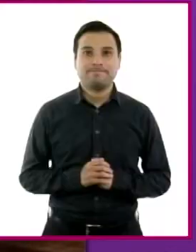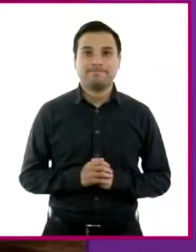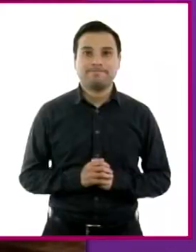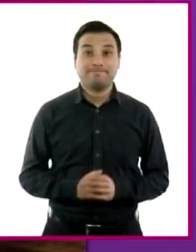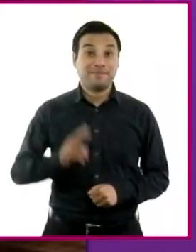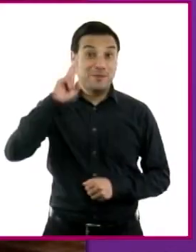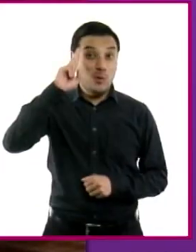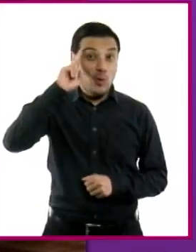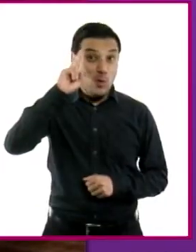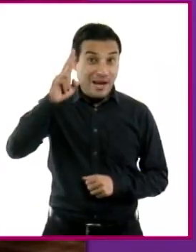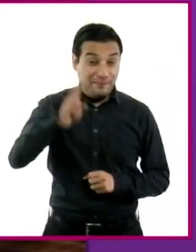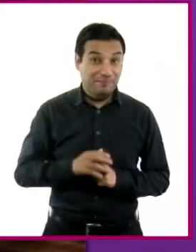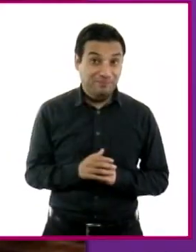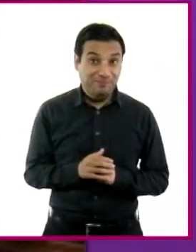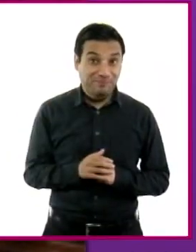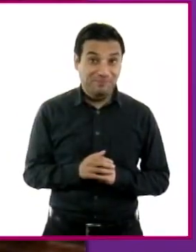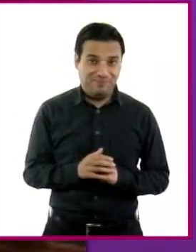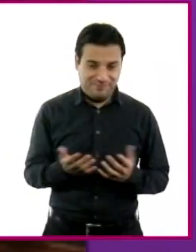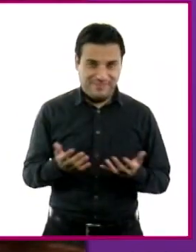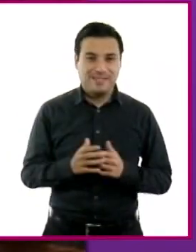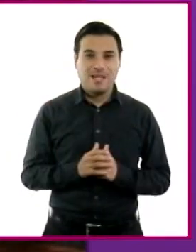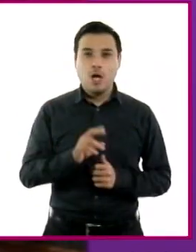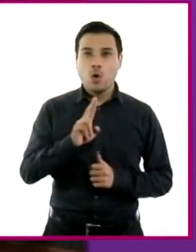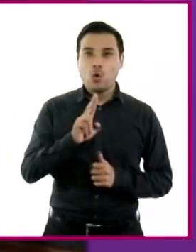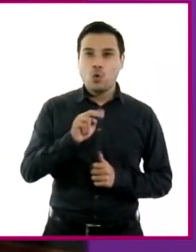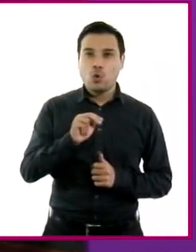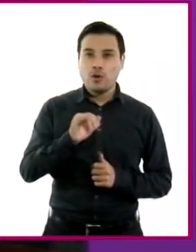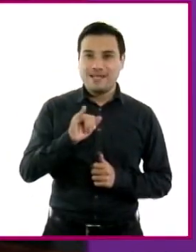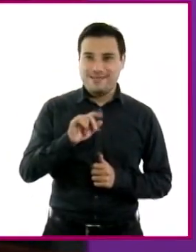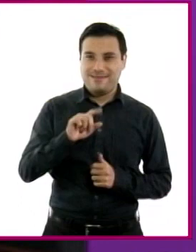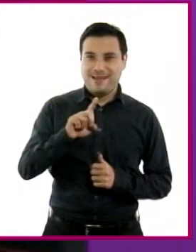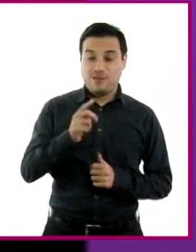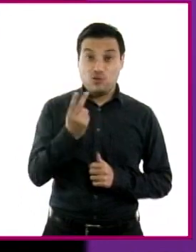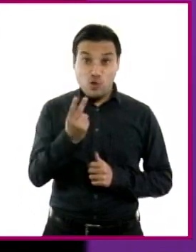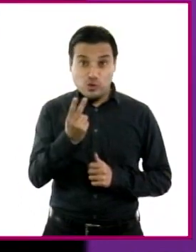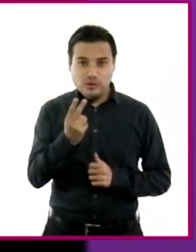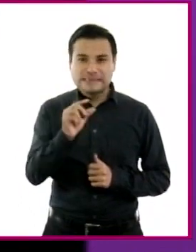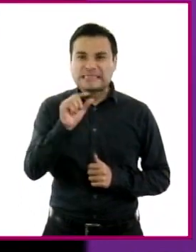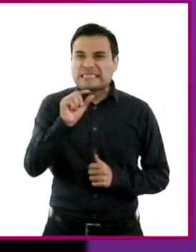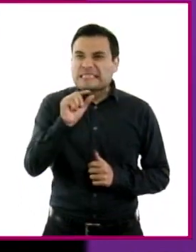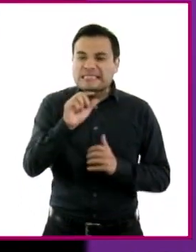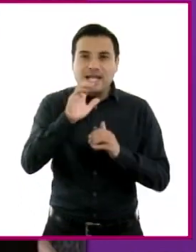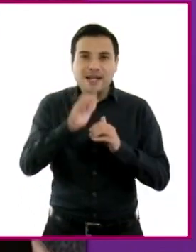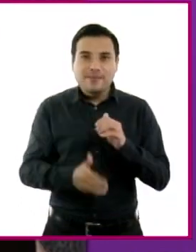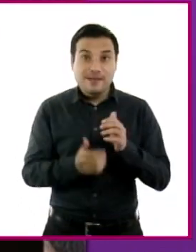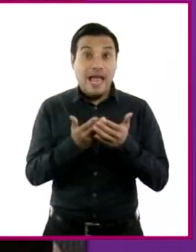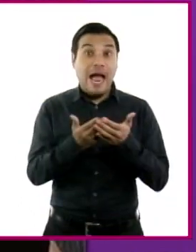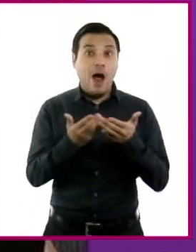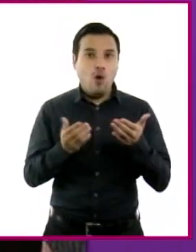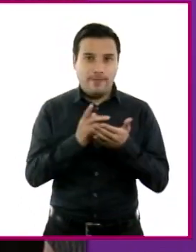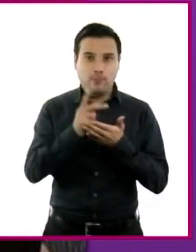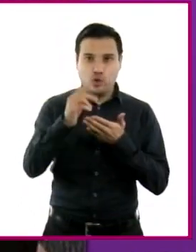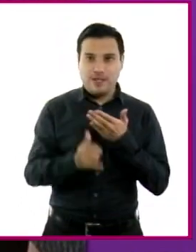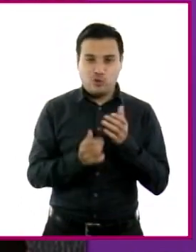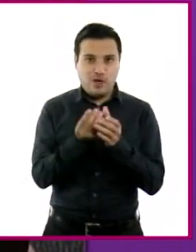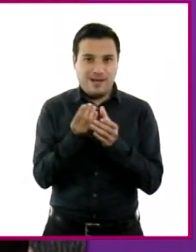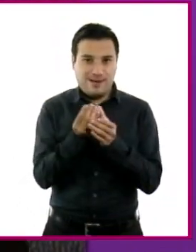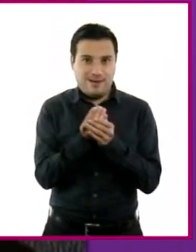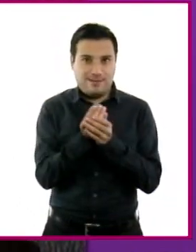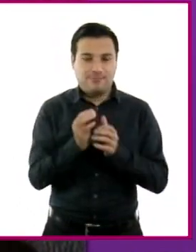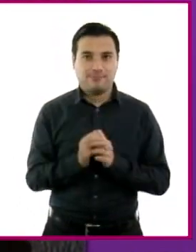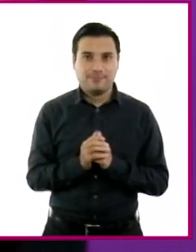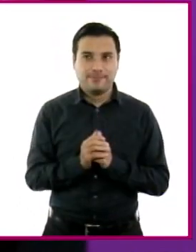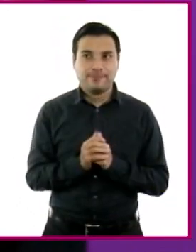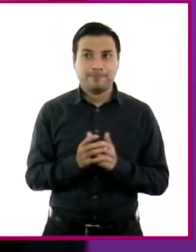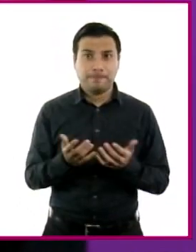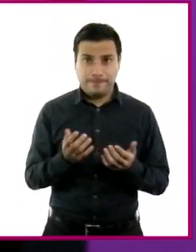Hola, estamos llegando al final de la unidad 2. Y es momento de trabajar con el proyecto de clase. Esta vez pensaremos en un conjunto